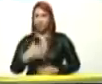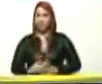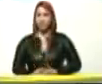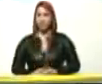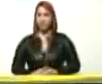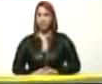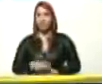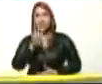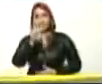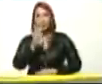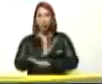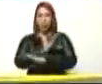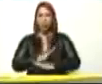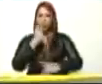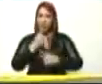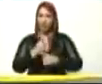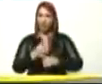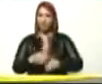cinco canciones, le va a hacer,